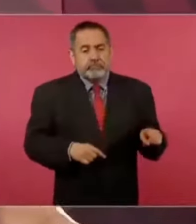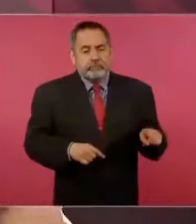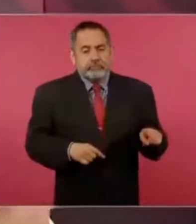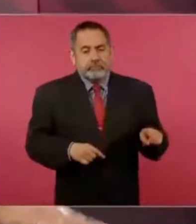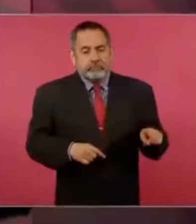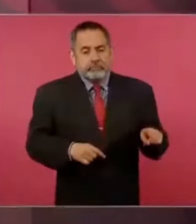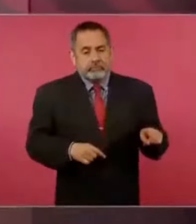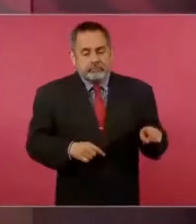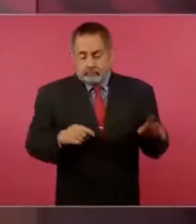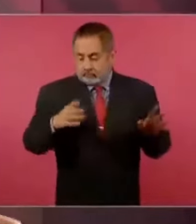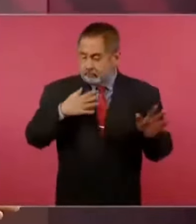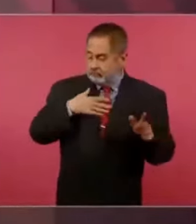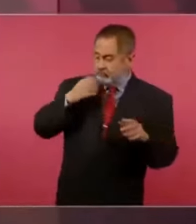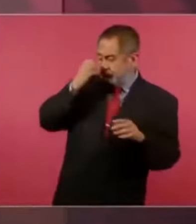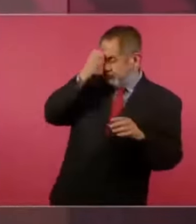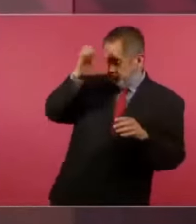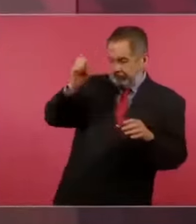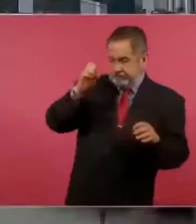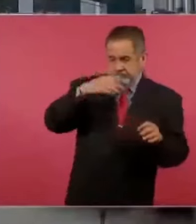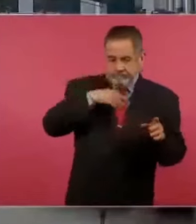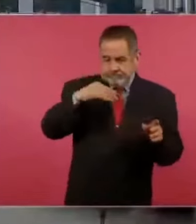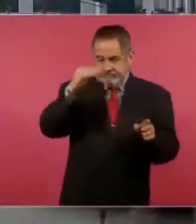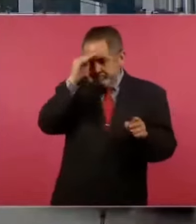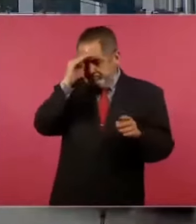teníamos contemplado